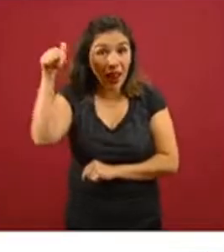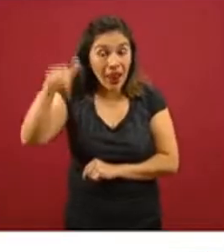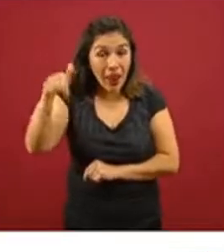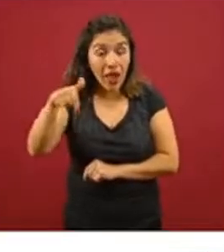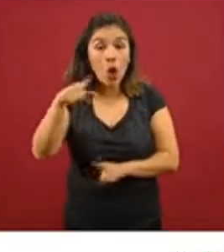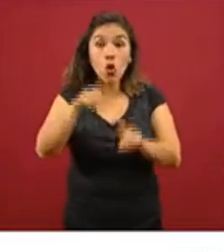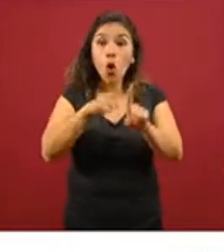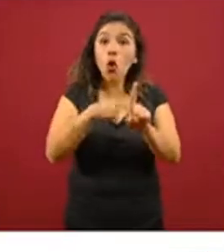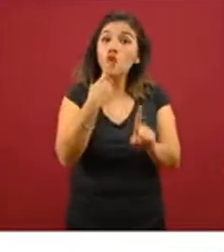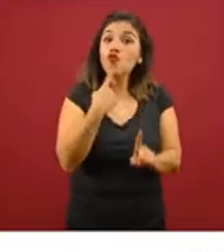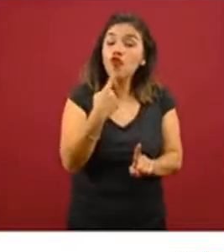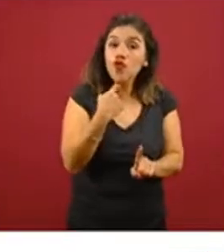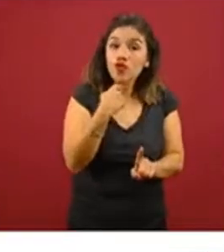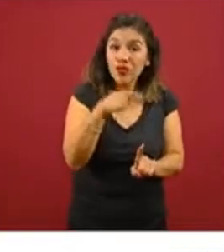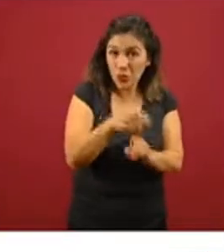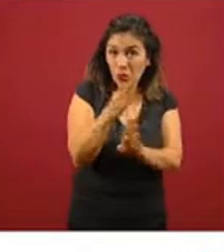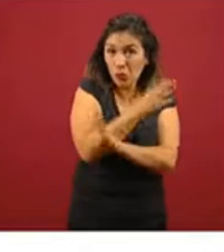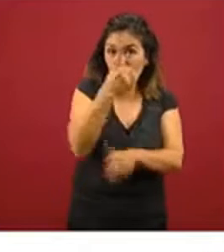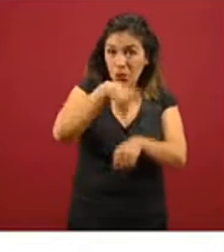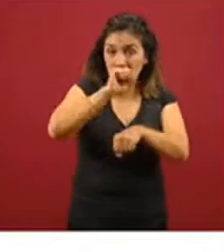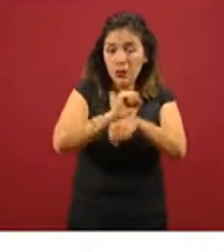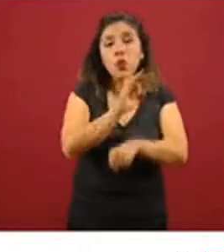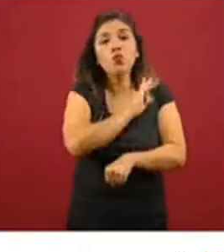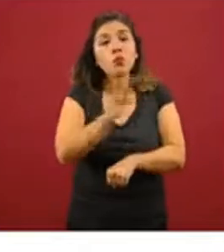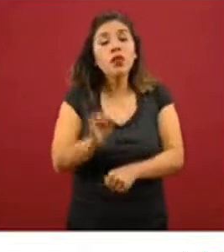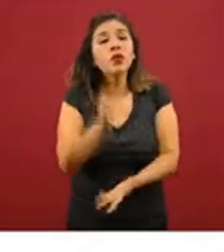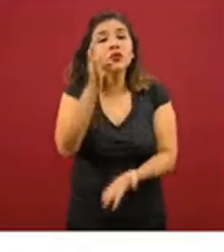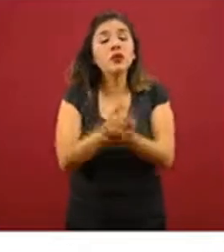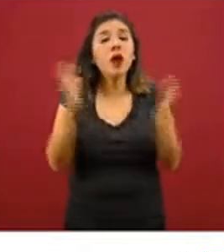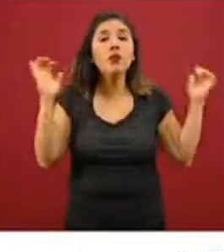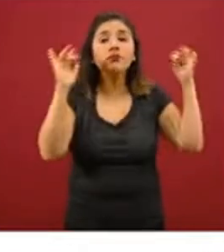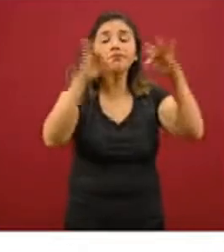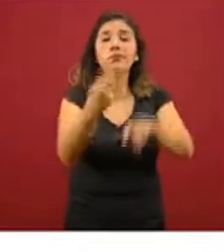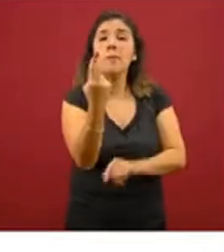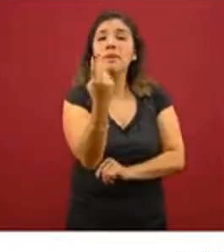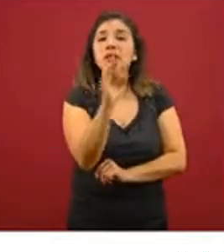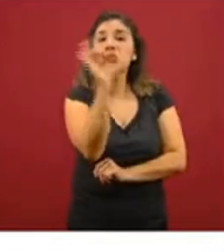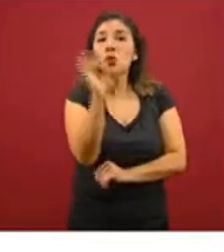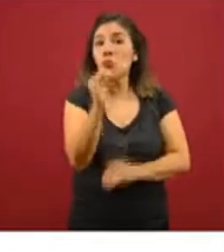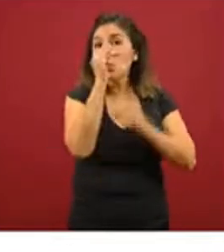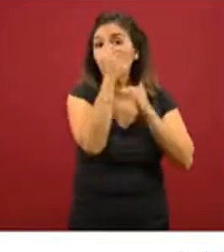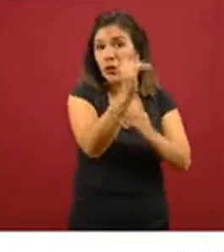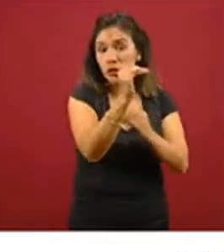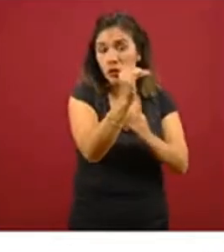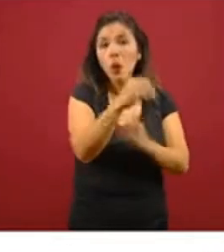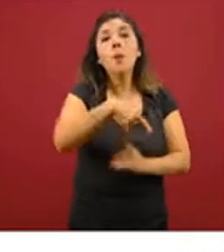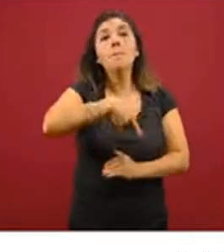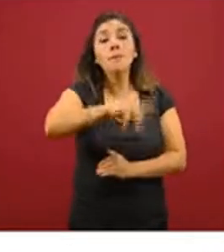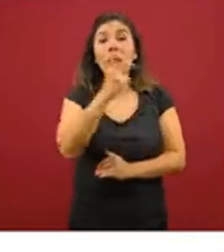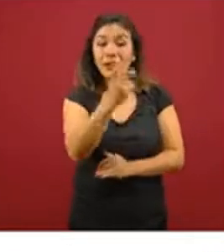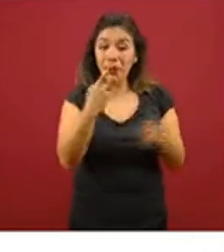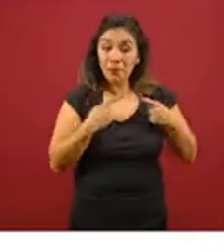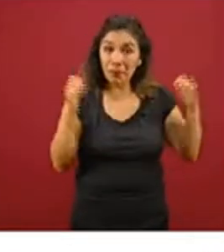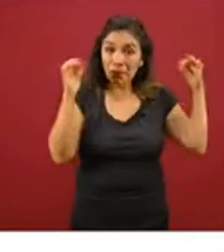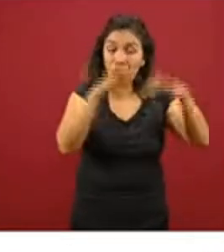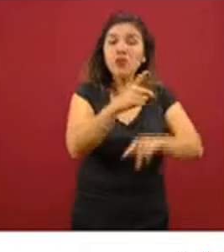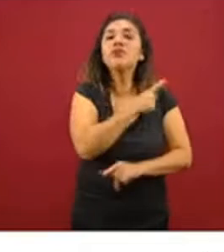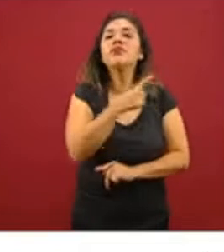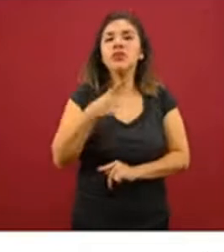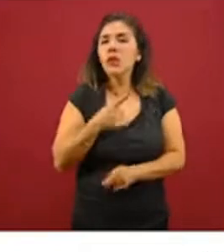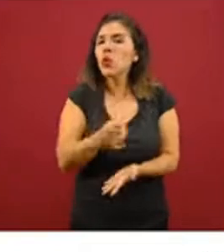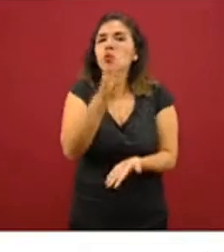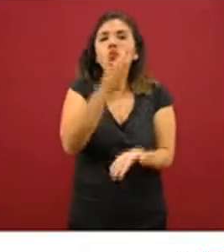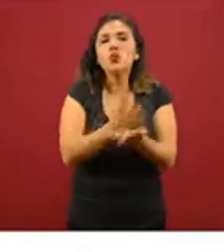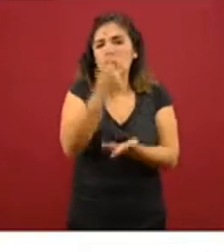el rojo, decíamos la semana pasada, puede haber solo un aforo de 25%, pero que además este aforo debe de estar